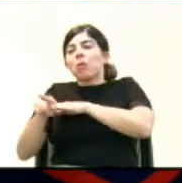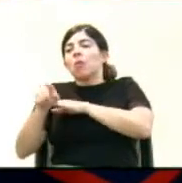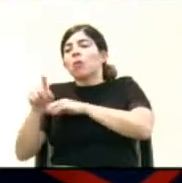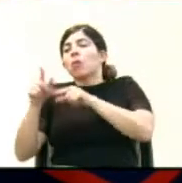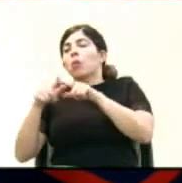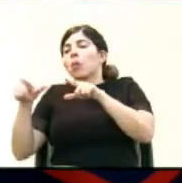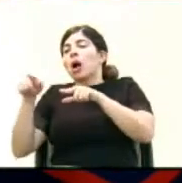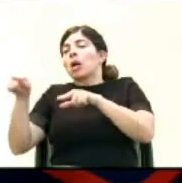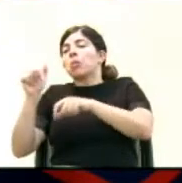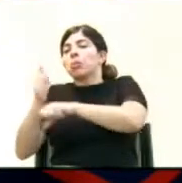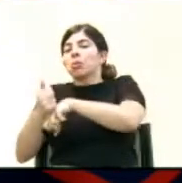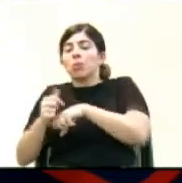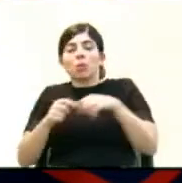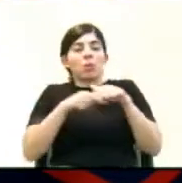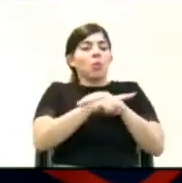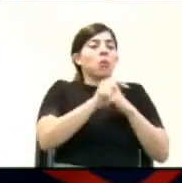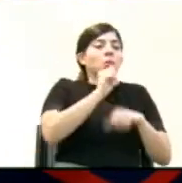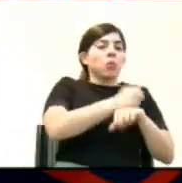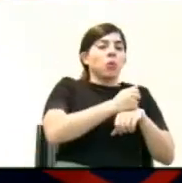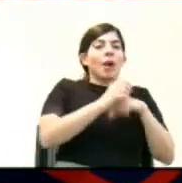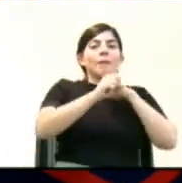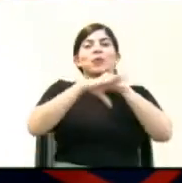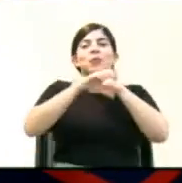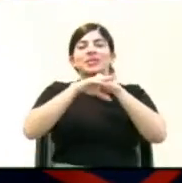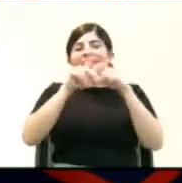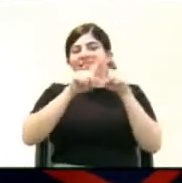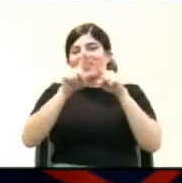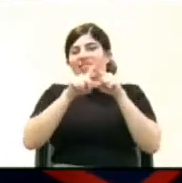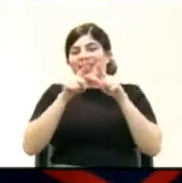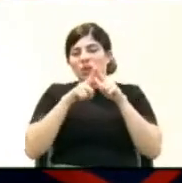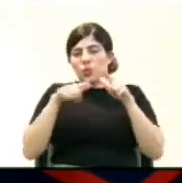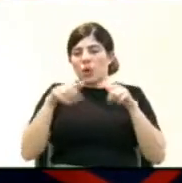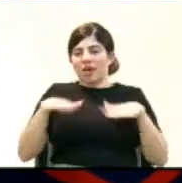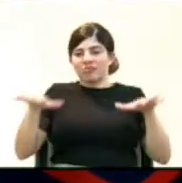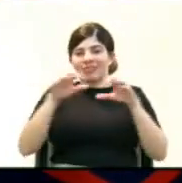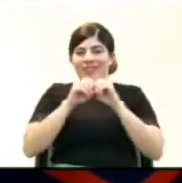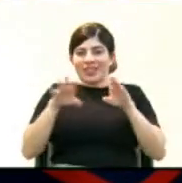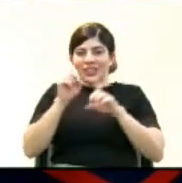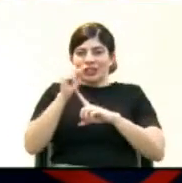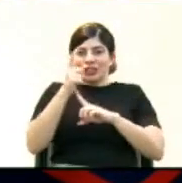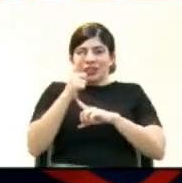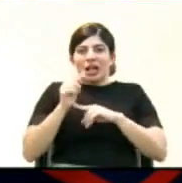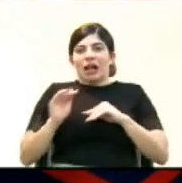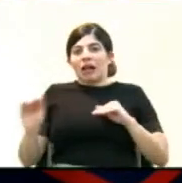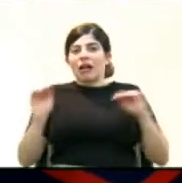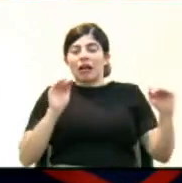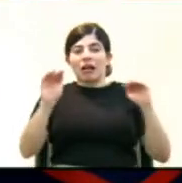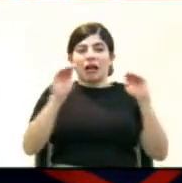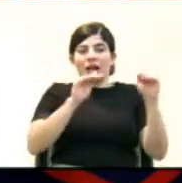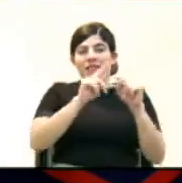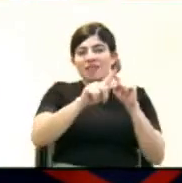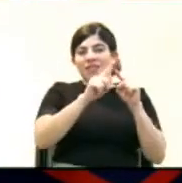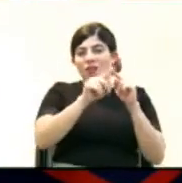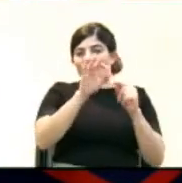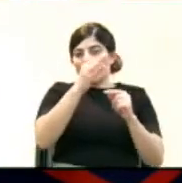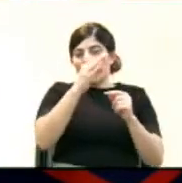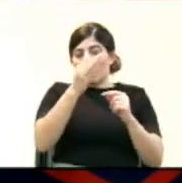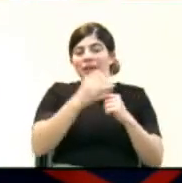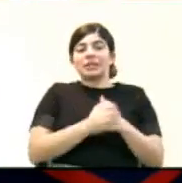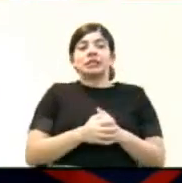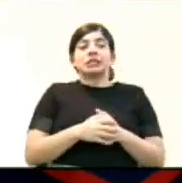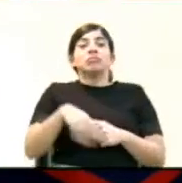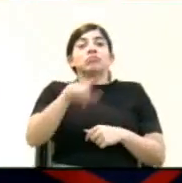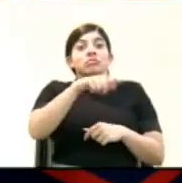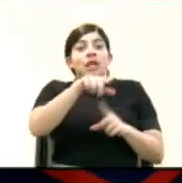país, que promocionan por distintos medios, aprovechando las redes sociales y otros medios que tienen disponibles,